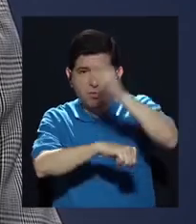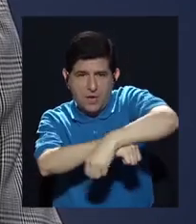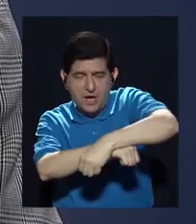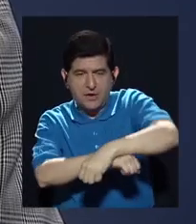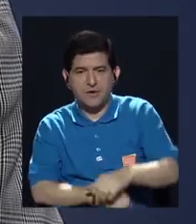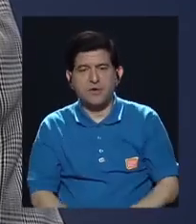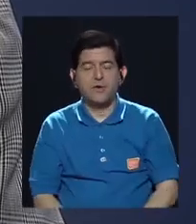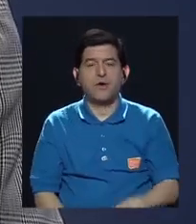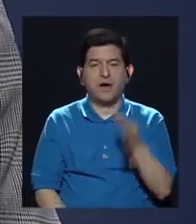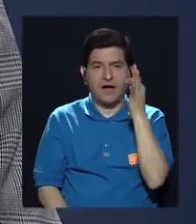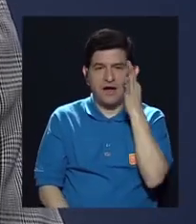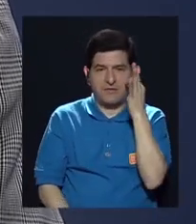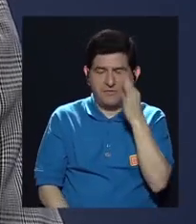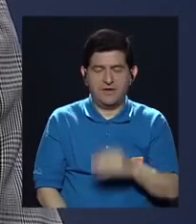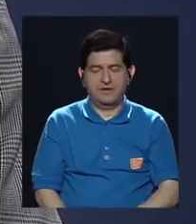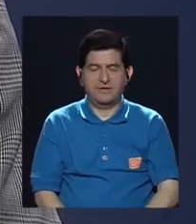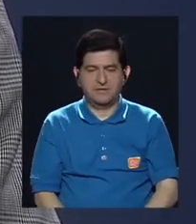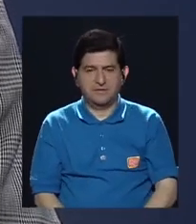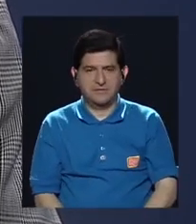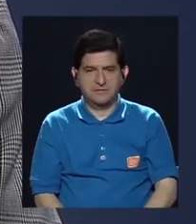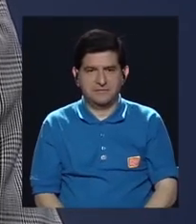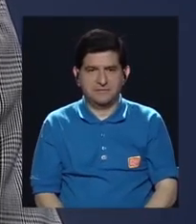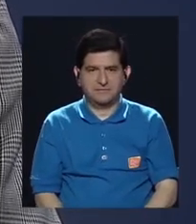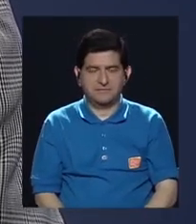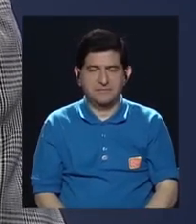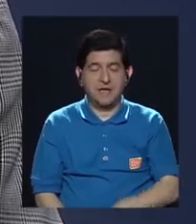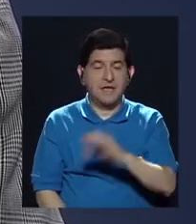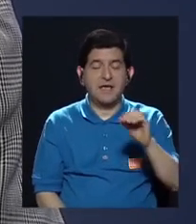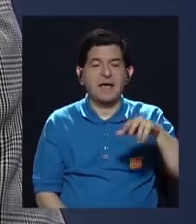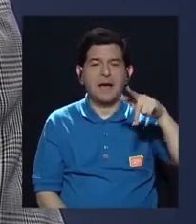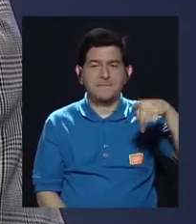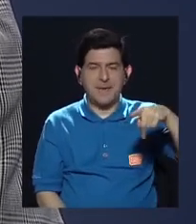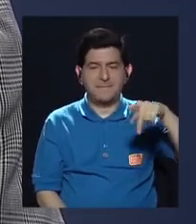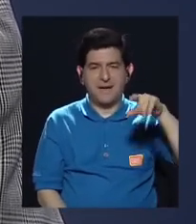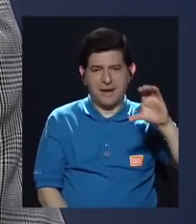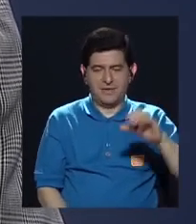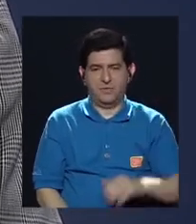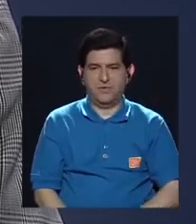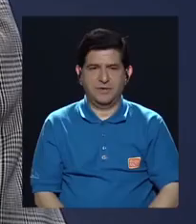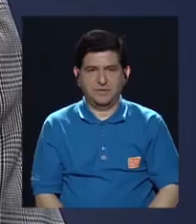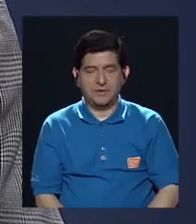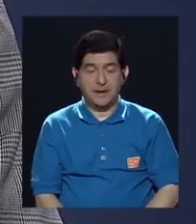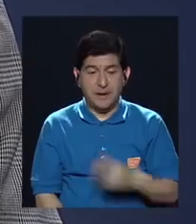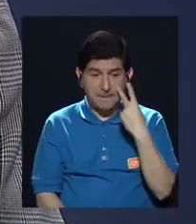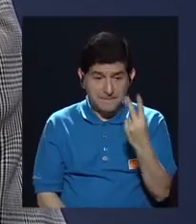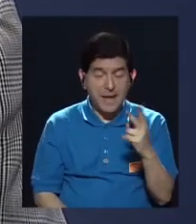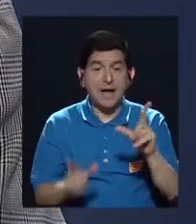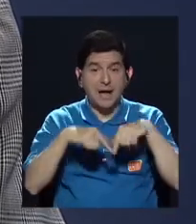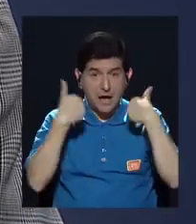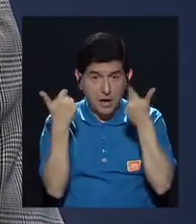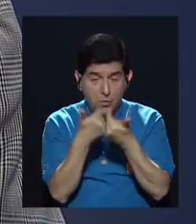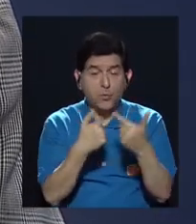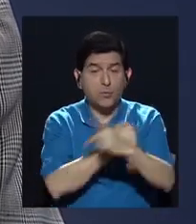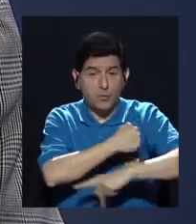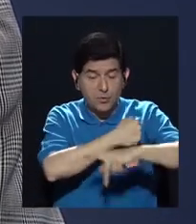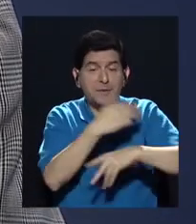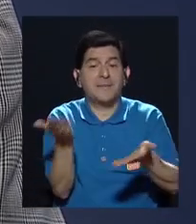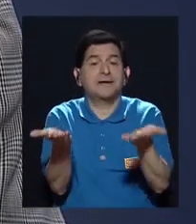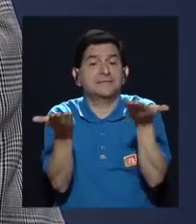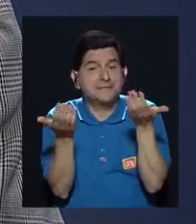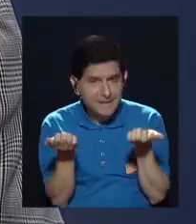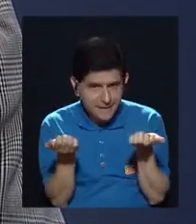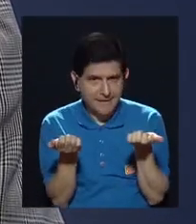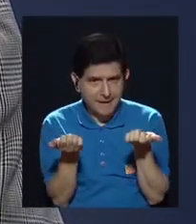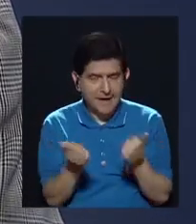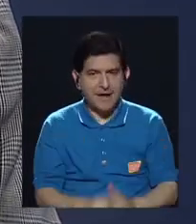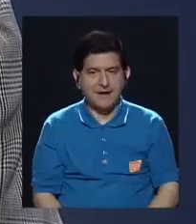trataron de darle a don Pepe Cardona. Vea usted hasta dónde las cosas, y había un sector en este país que